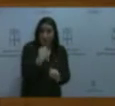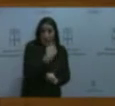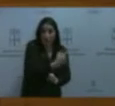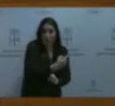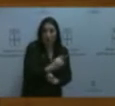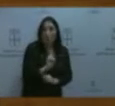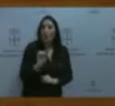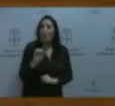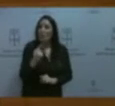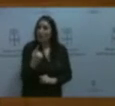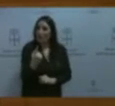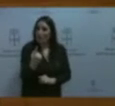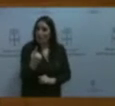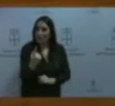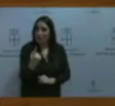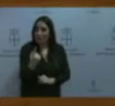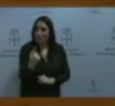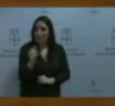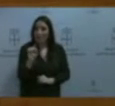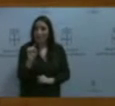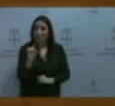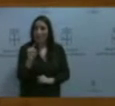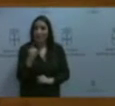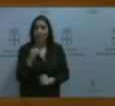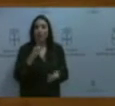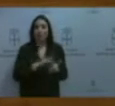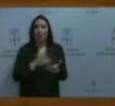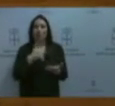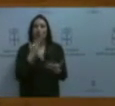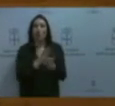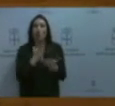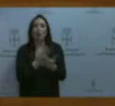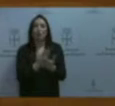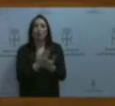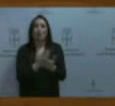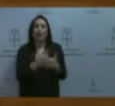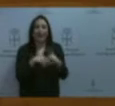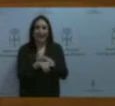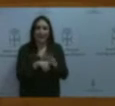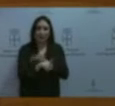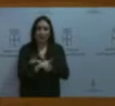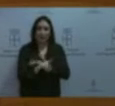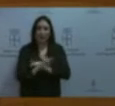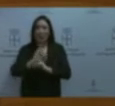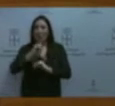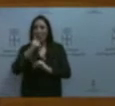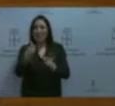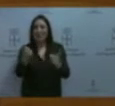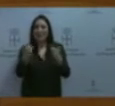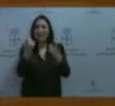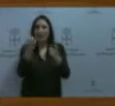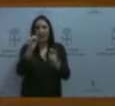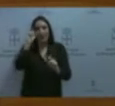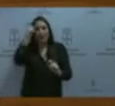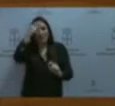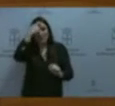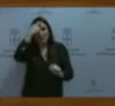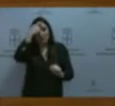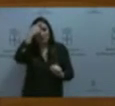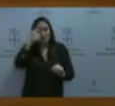nos enseña, la primera lección que nos enseñan al hacer un curso de gestión en cualquiera de esos, es conceptos de hace 50